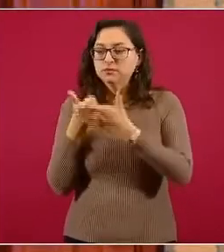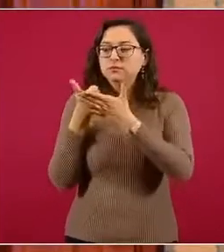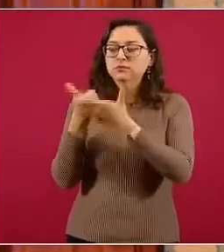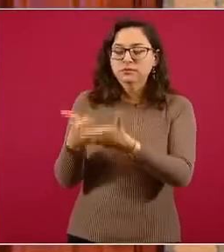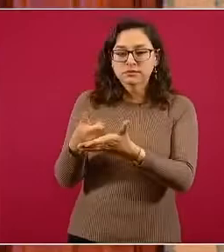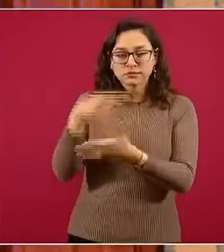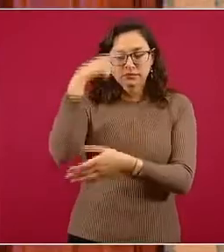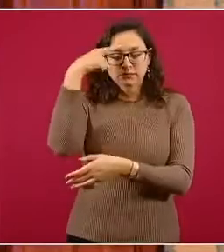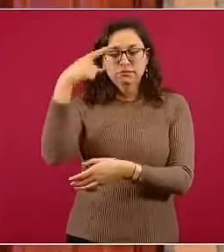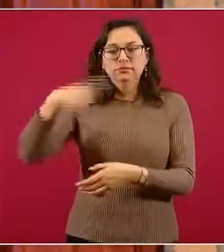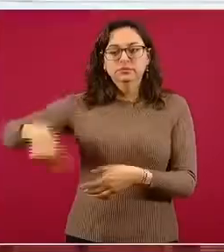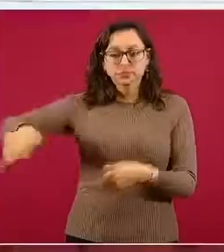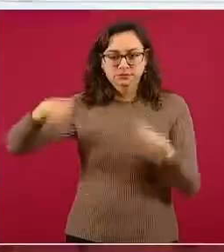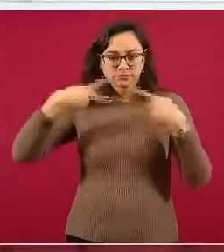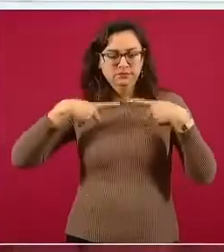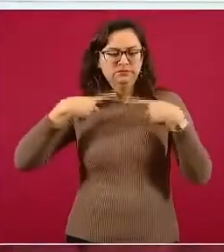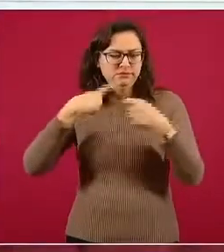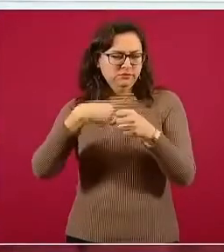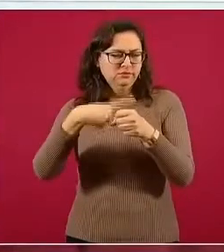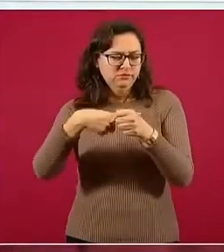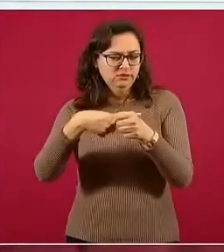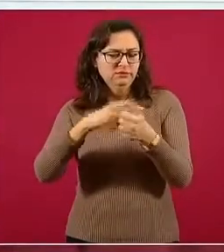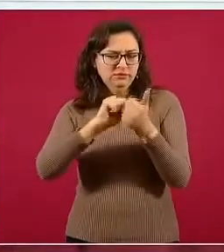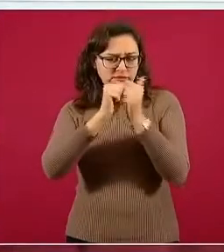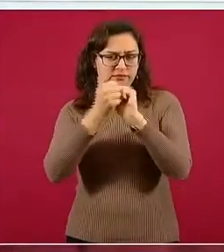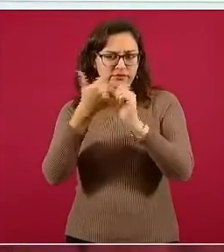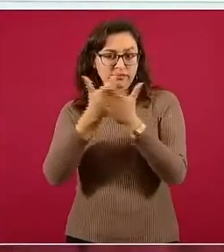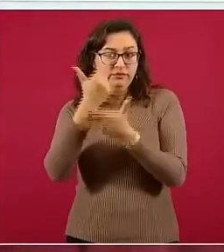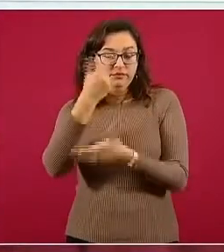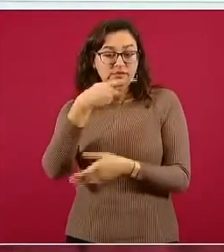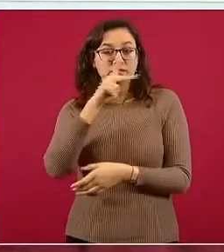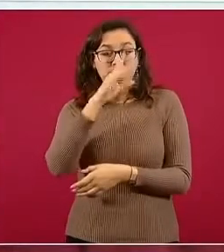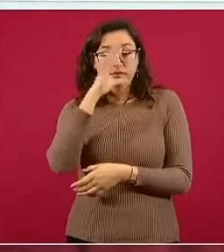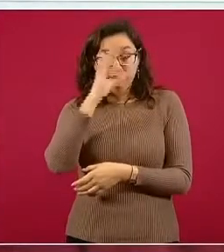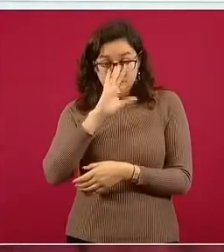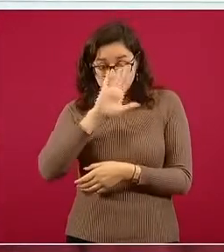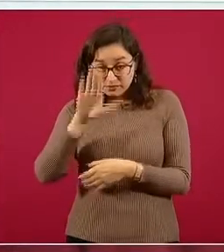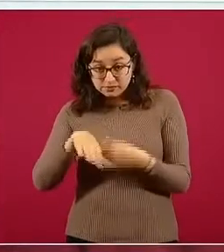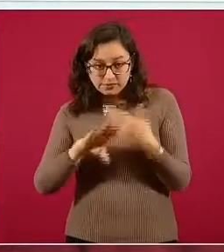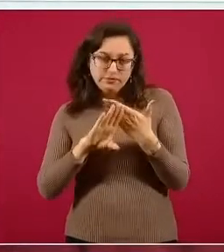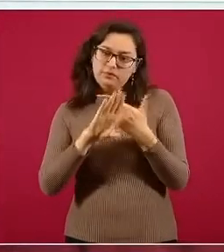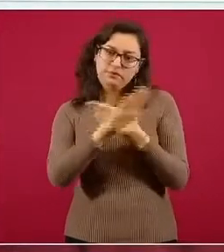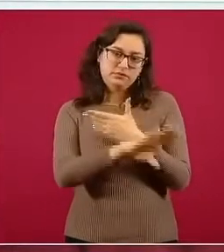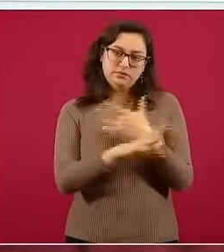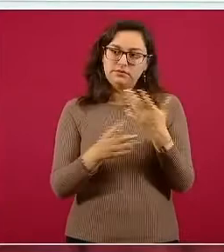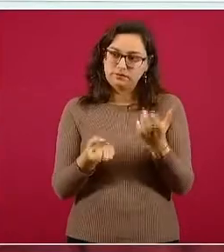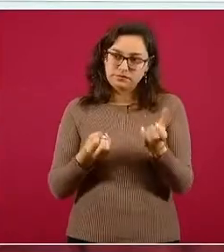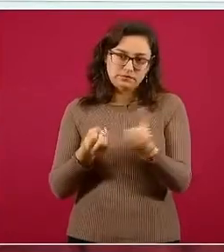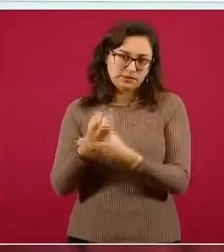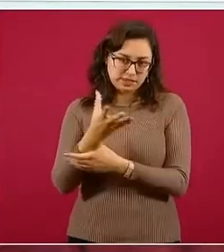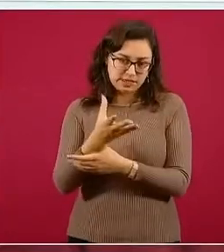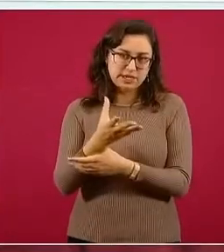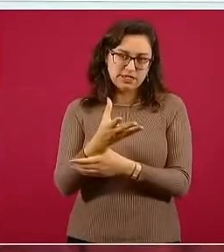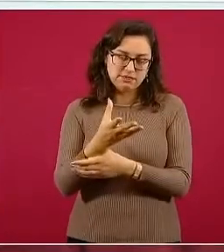entonces a que más personas puedan recuperarse y puedan tener un egreso por mejoría y no un